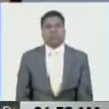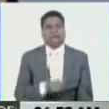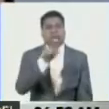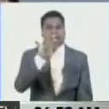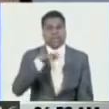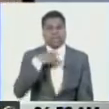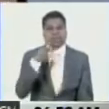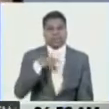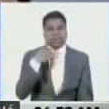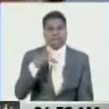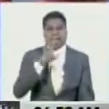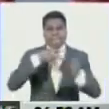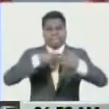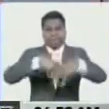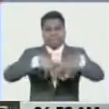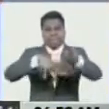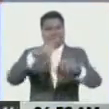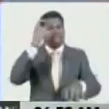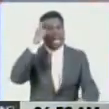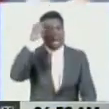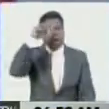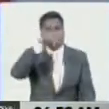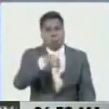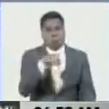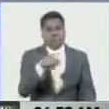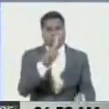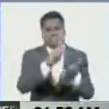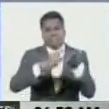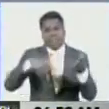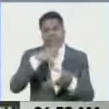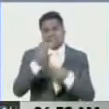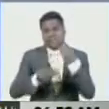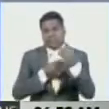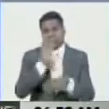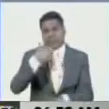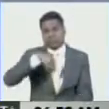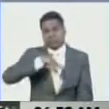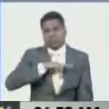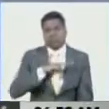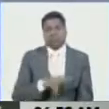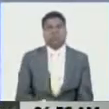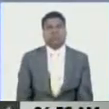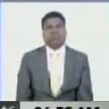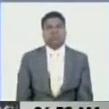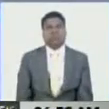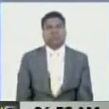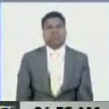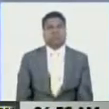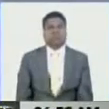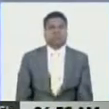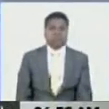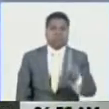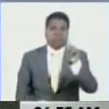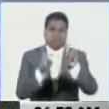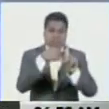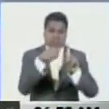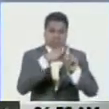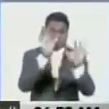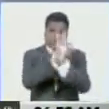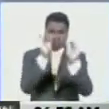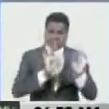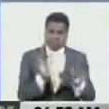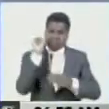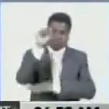es parte de un conjunto de acciones que venimos realizando y que seguiremos realizando. La única manera de derrotar una